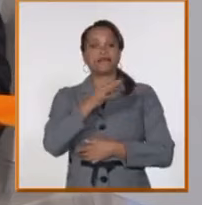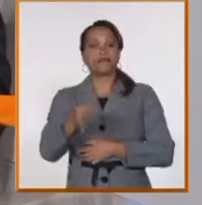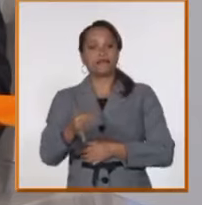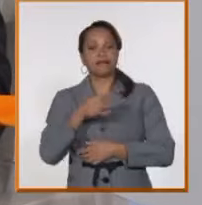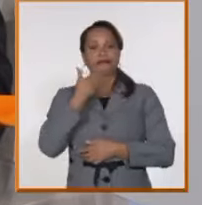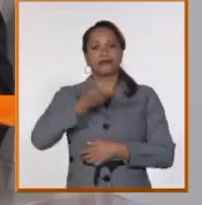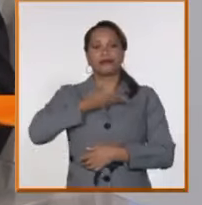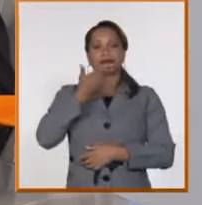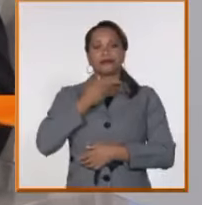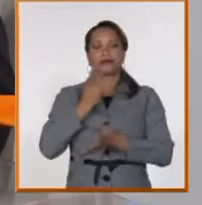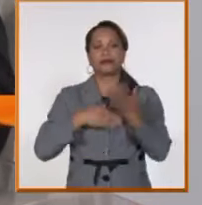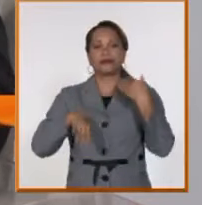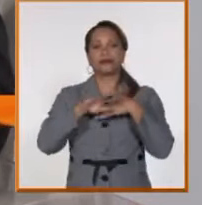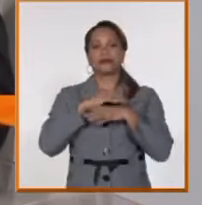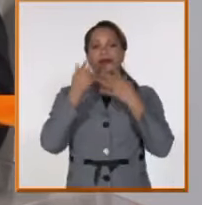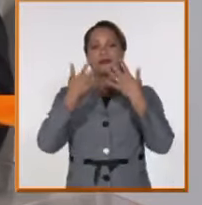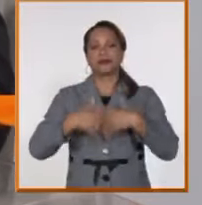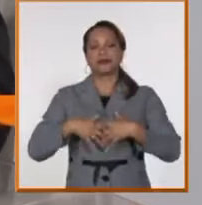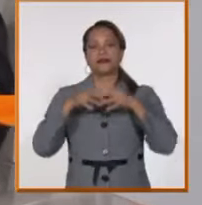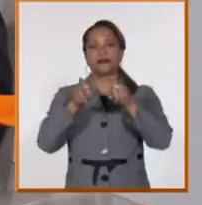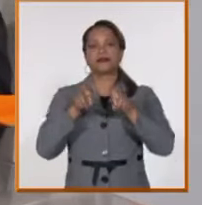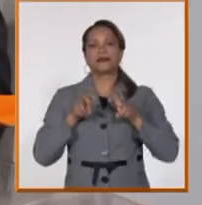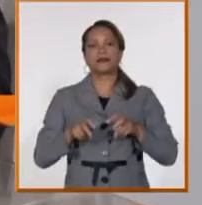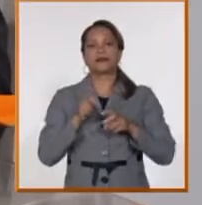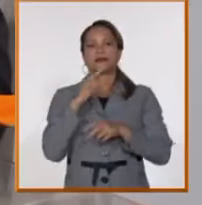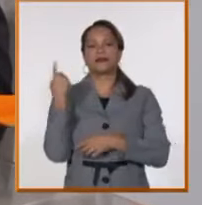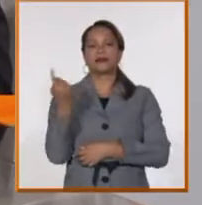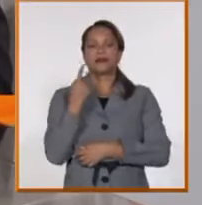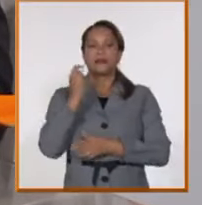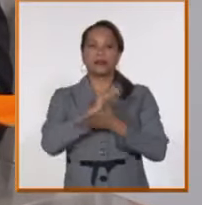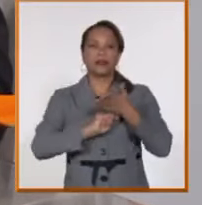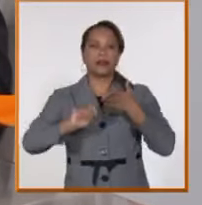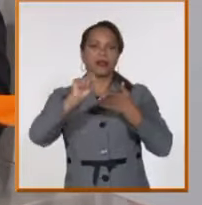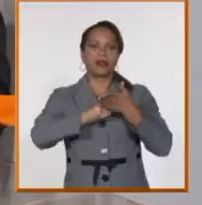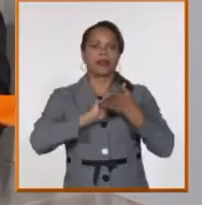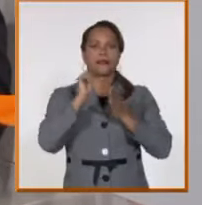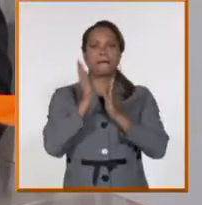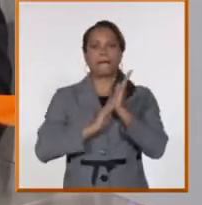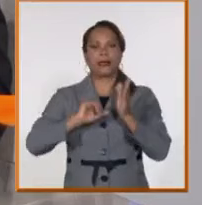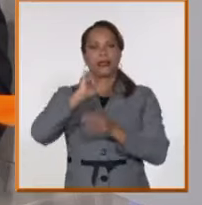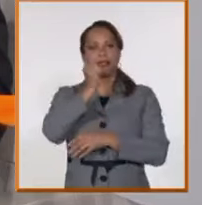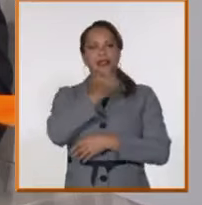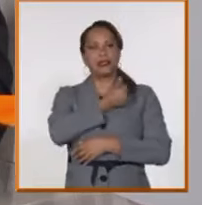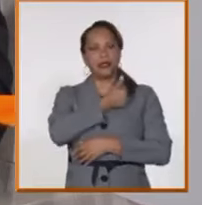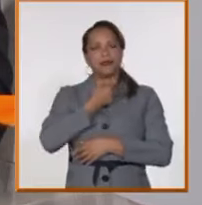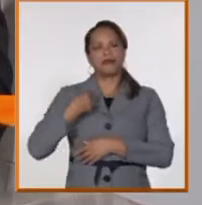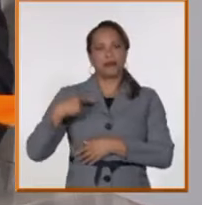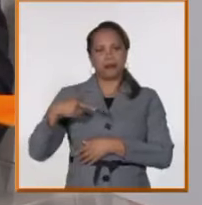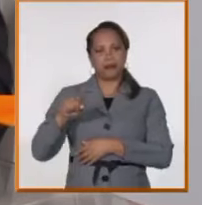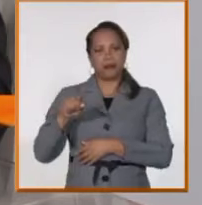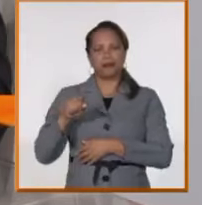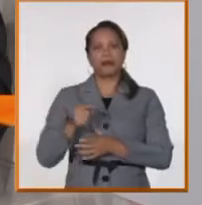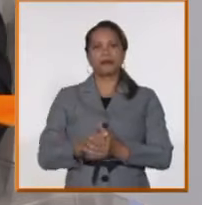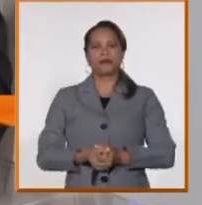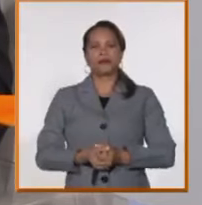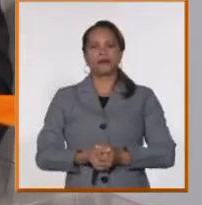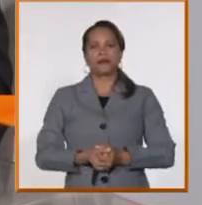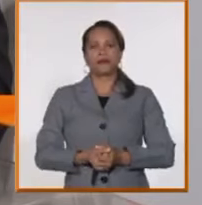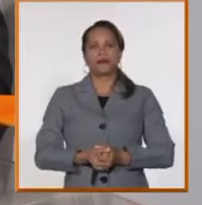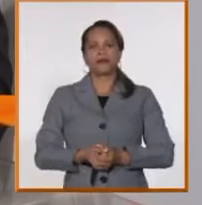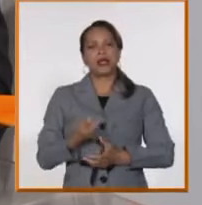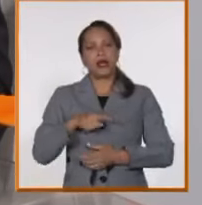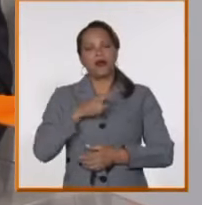del ministerio nuestro a la asamblea nacional del poder Popular en el mes de diciembre poder eh De antemano nos eh